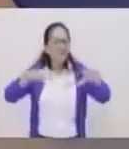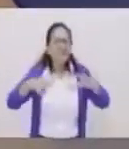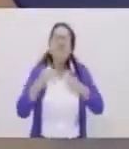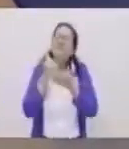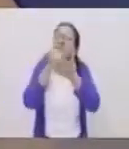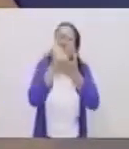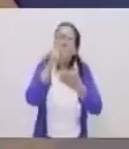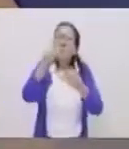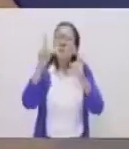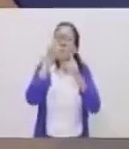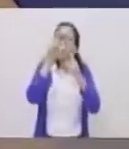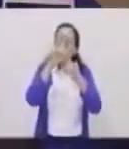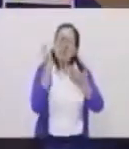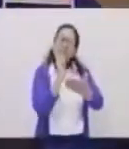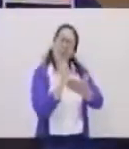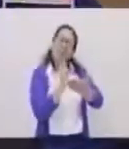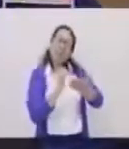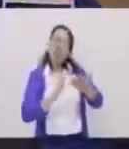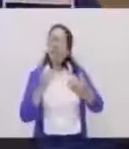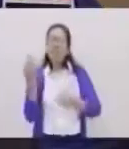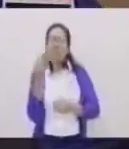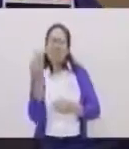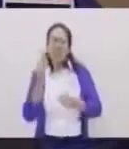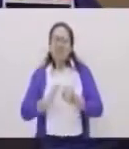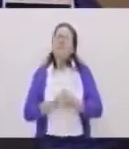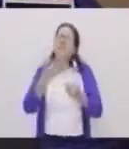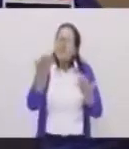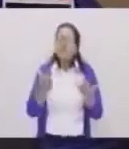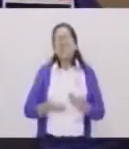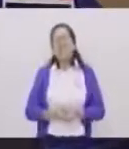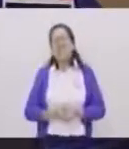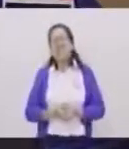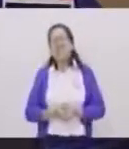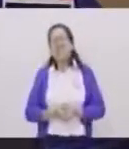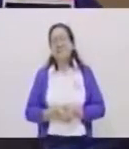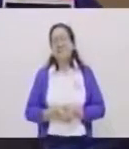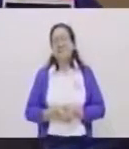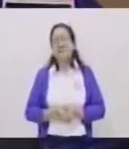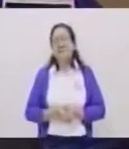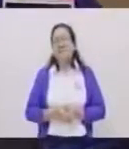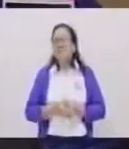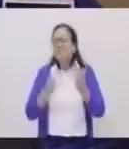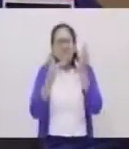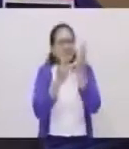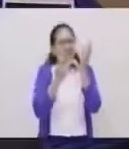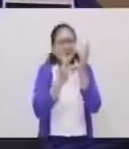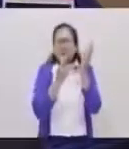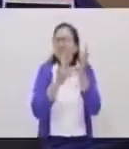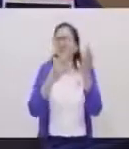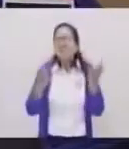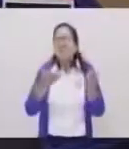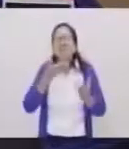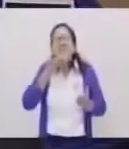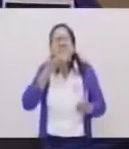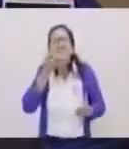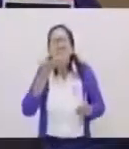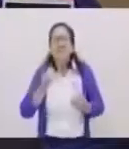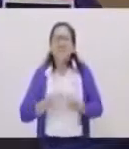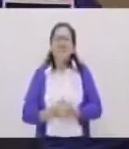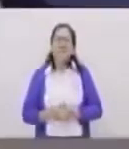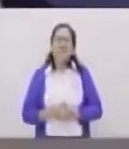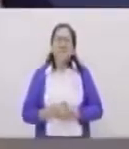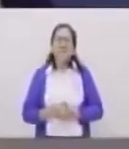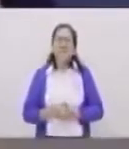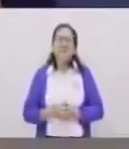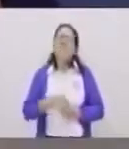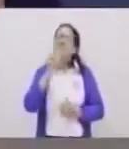te ayudarán a mejorar tu aprestamiento y por eso también mejorarás tu letra. Son técnicas que nunca debes olvidar a través de toda tu